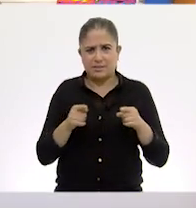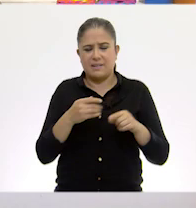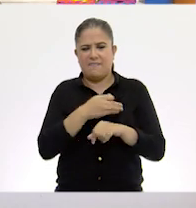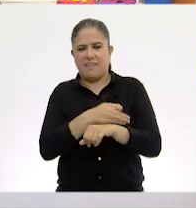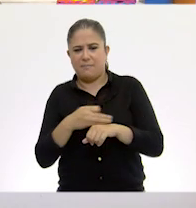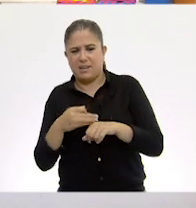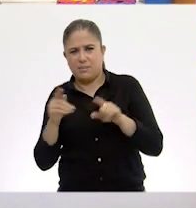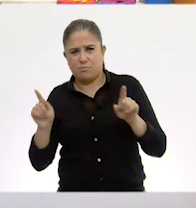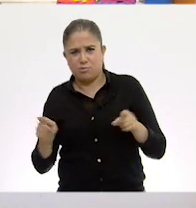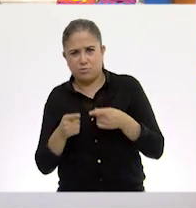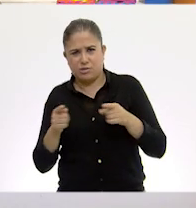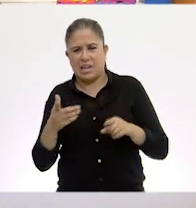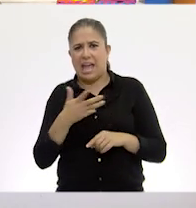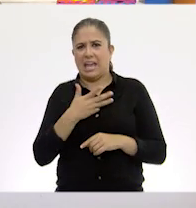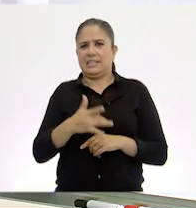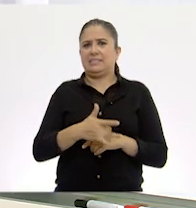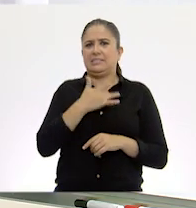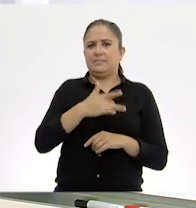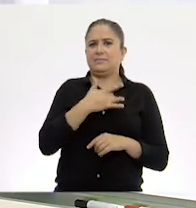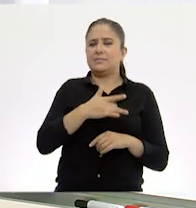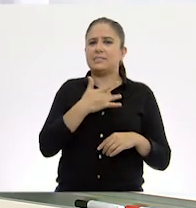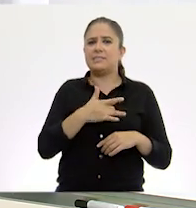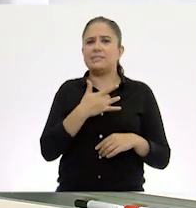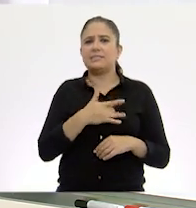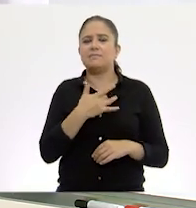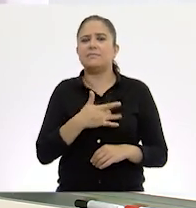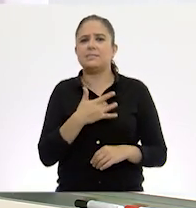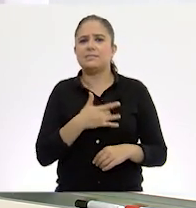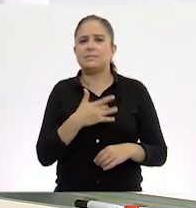como la música. Tiene más sentido. Sí. Lo voy a pegar acá.